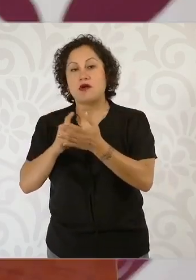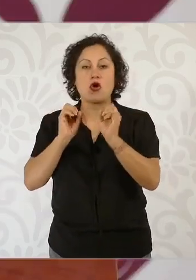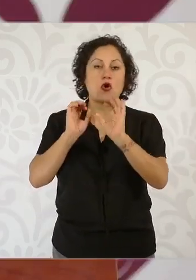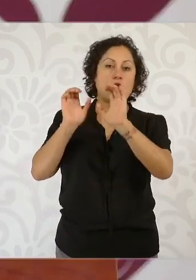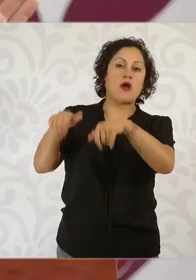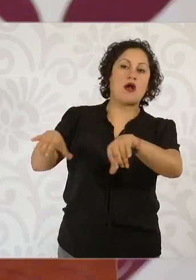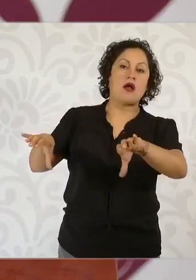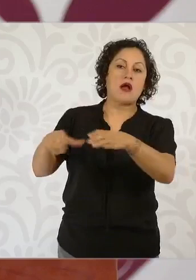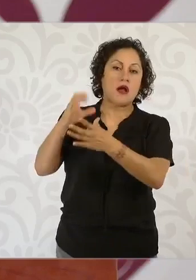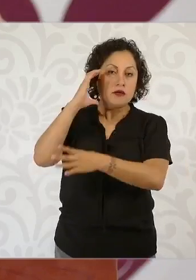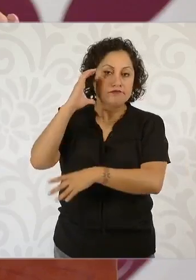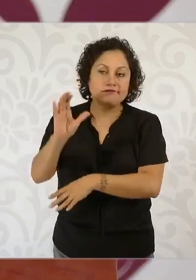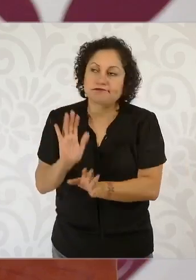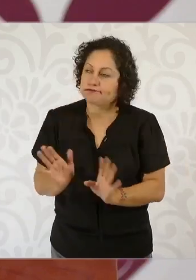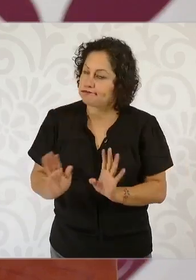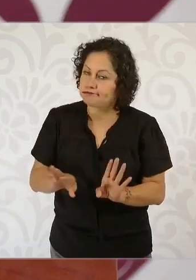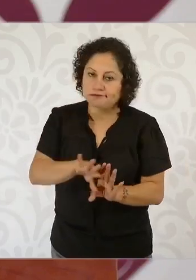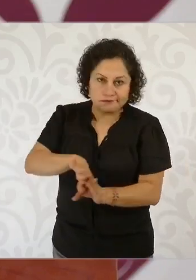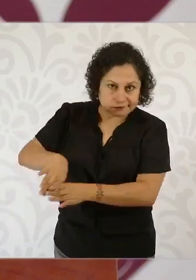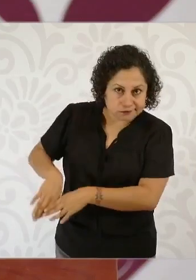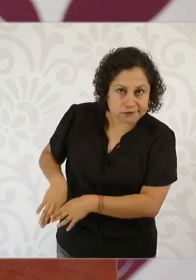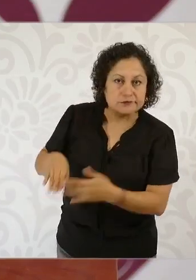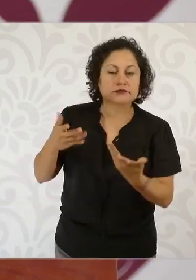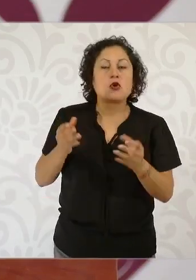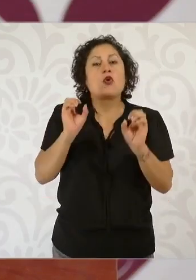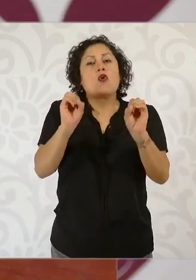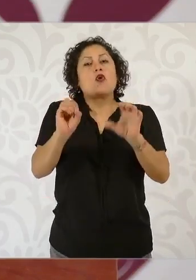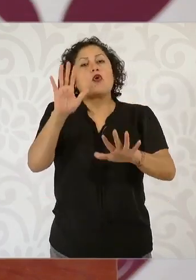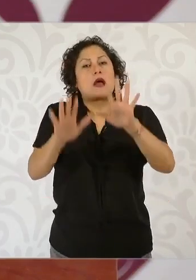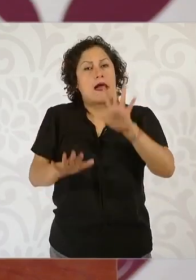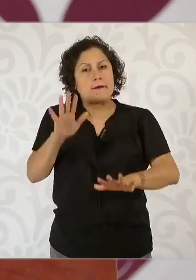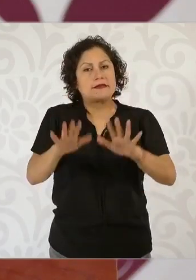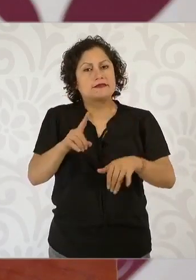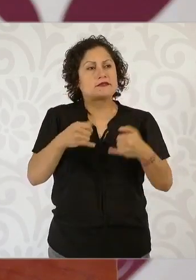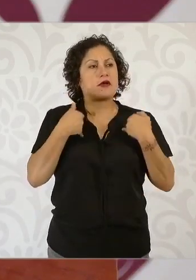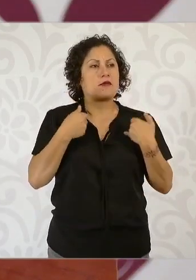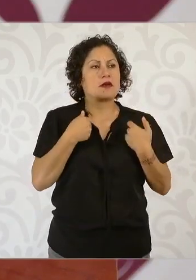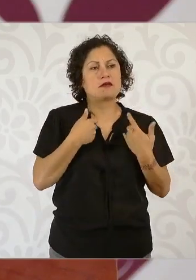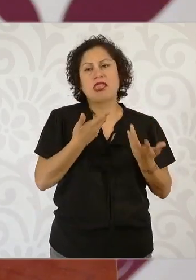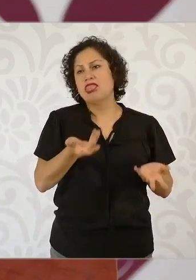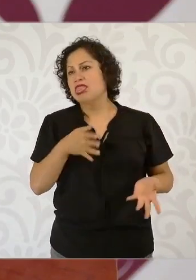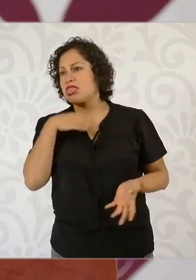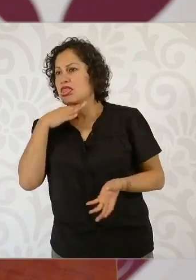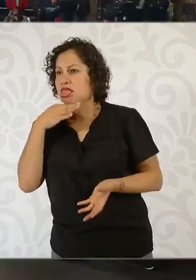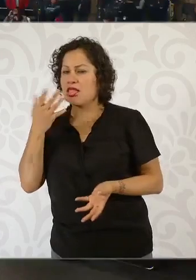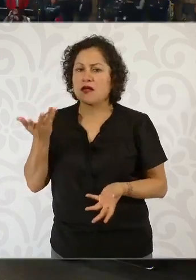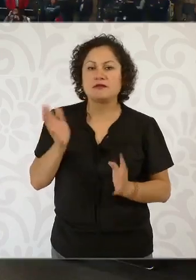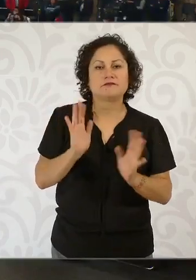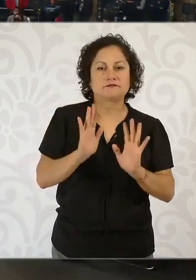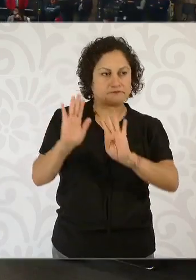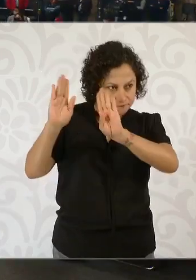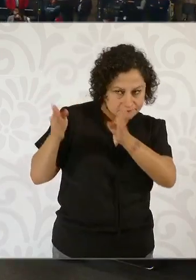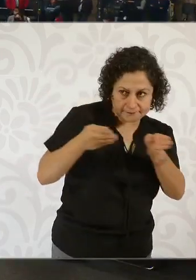delictivo, que se acerquen, o la tentación de alguna adicción, y que mejor los canalicemos a través del deporte. Y sobre el tema